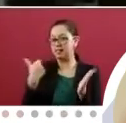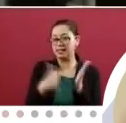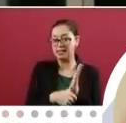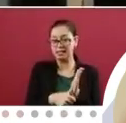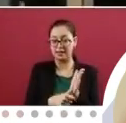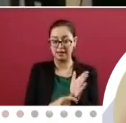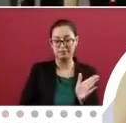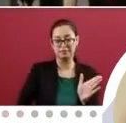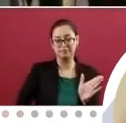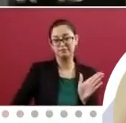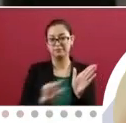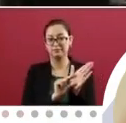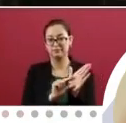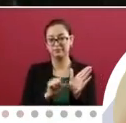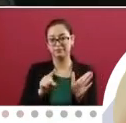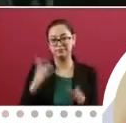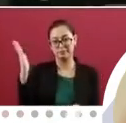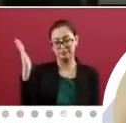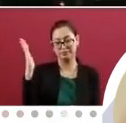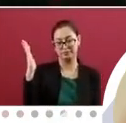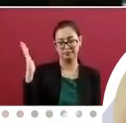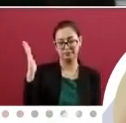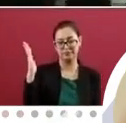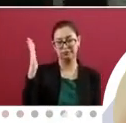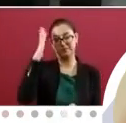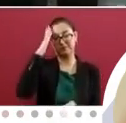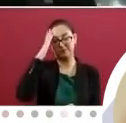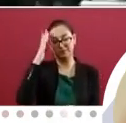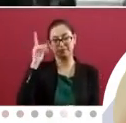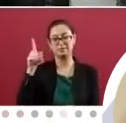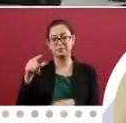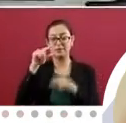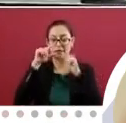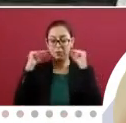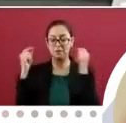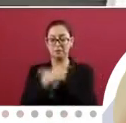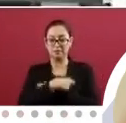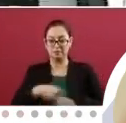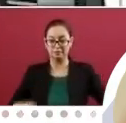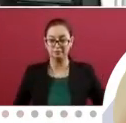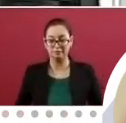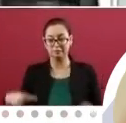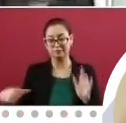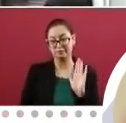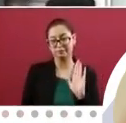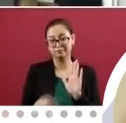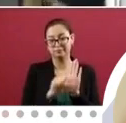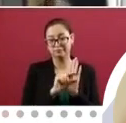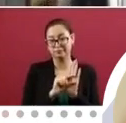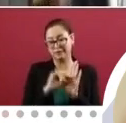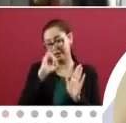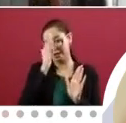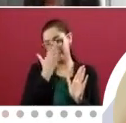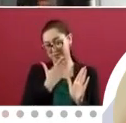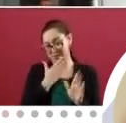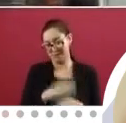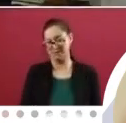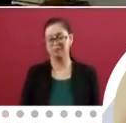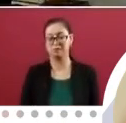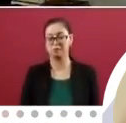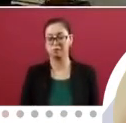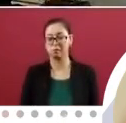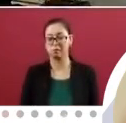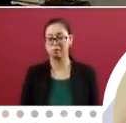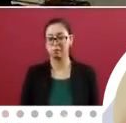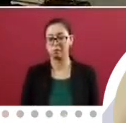de ese tamaño, digamos, pues se le preguntó, y el presidente lo que dijo el jueves fue, pues si no hay ningún impedimento legal,